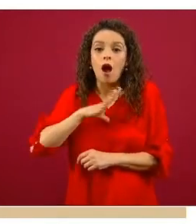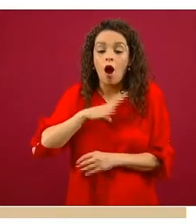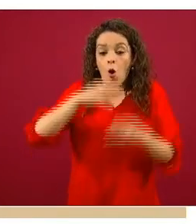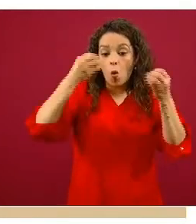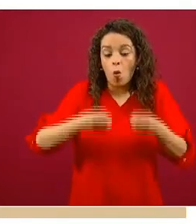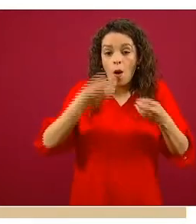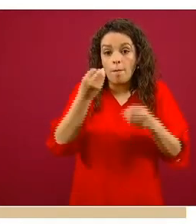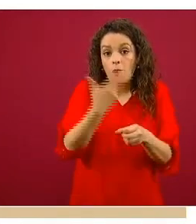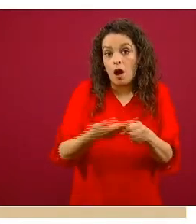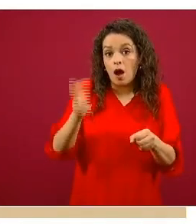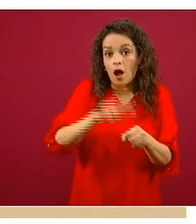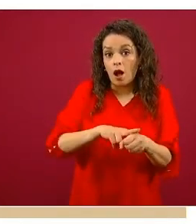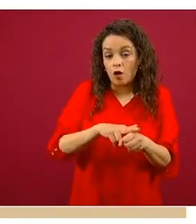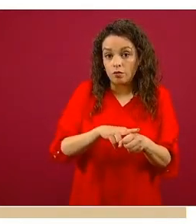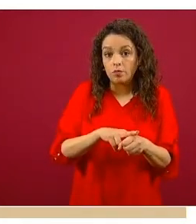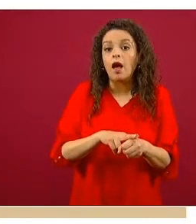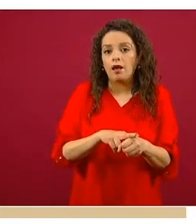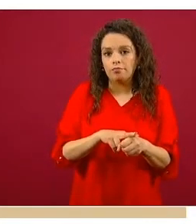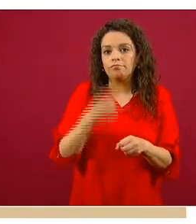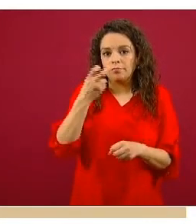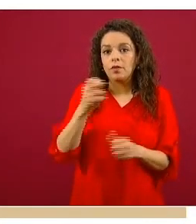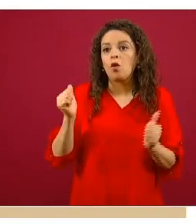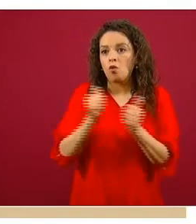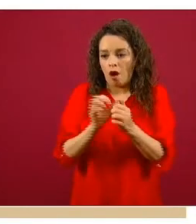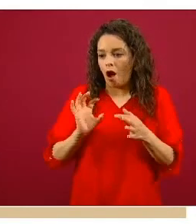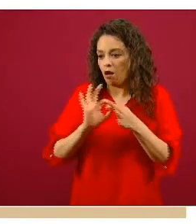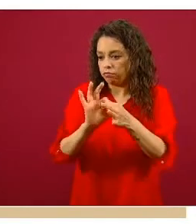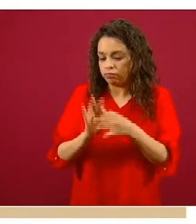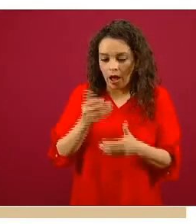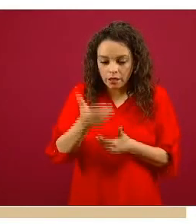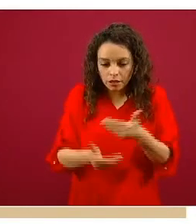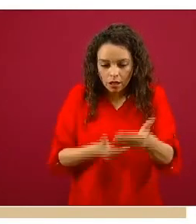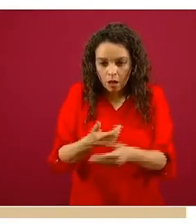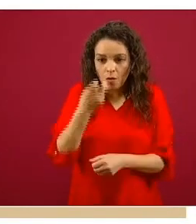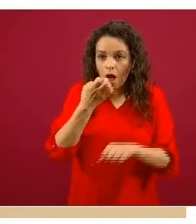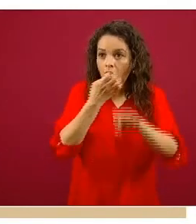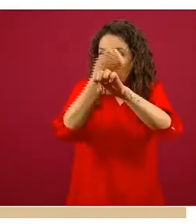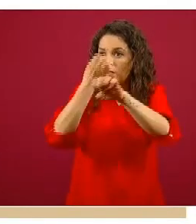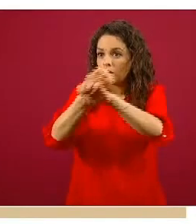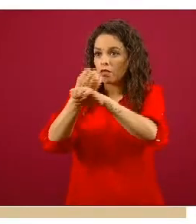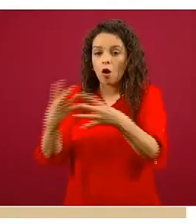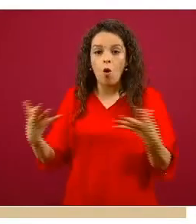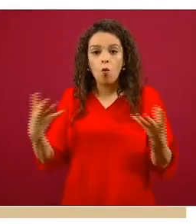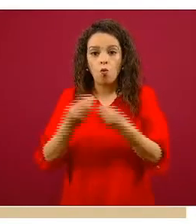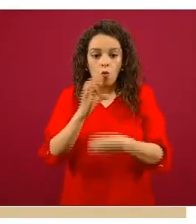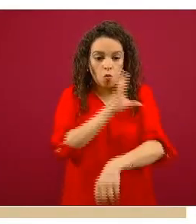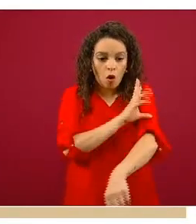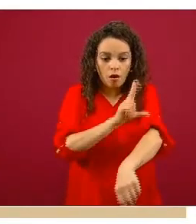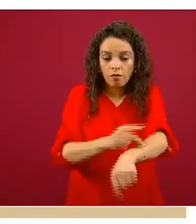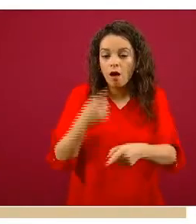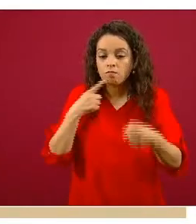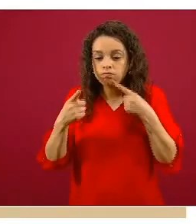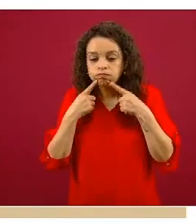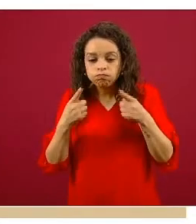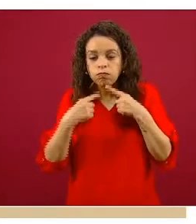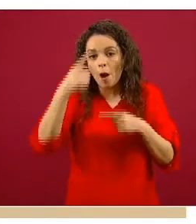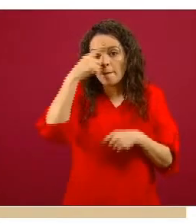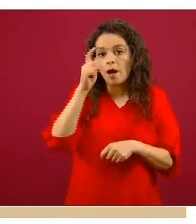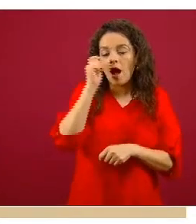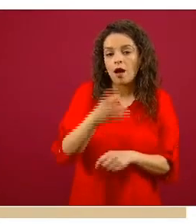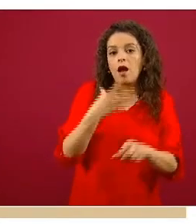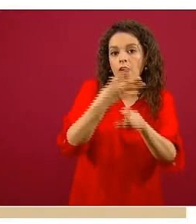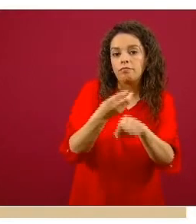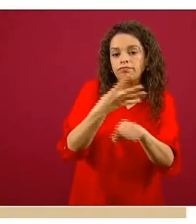ocupación, y lógicamente la misma entidad federativa con sus servicios, todos trabajando de manera coordinada para poder en su momento solucionar. Aquí no vemos